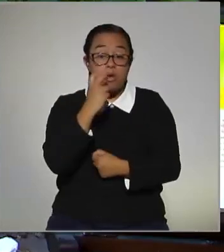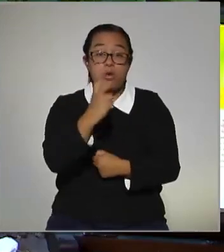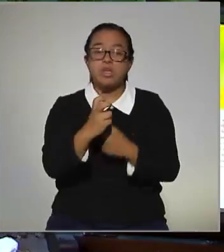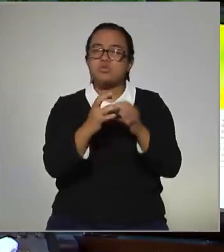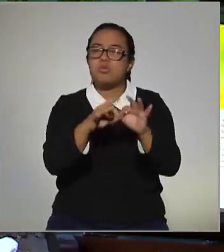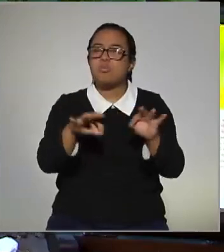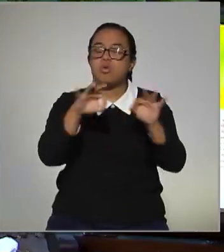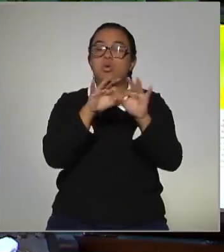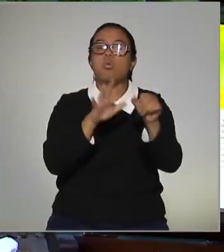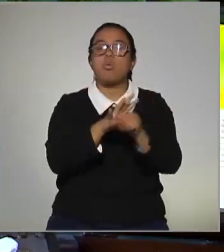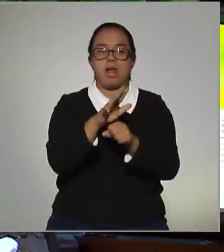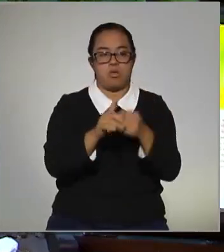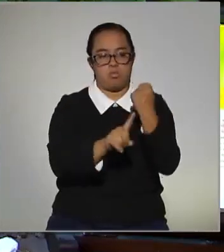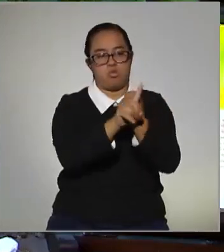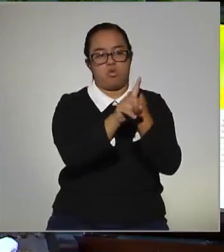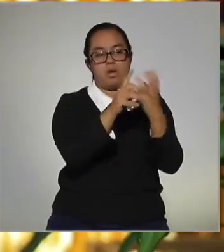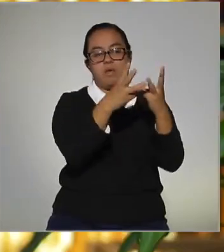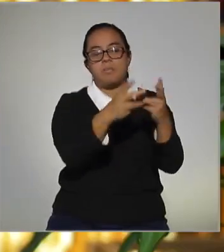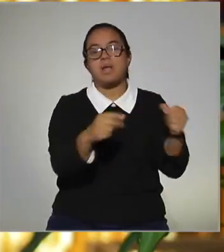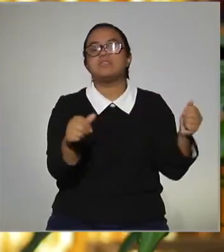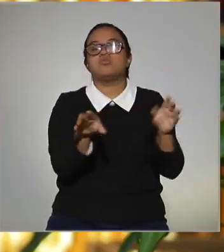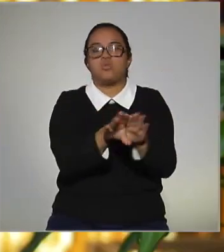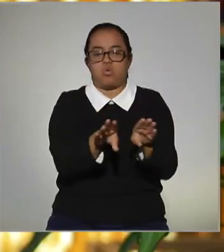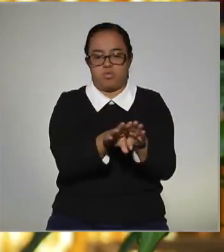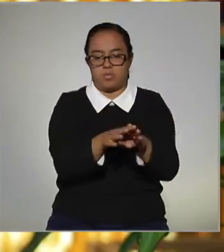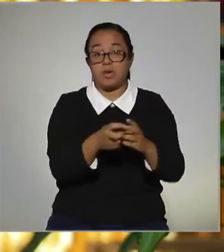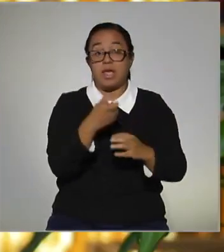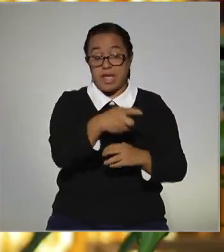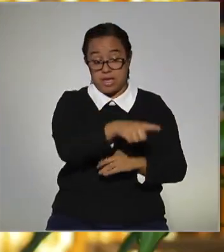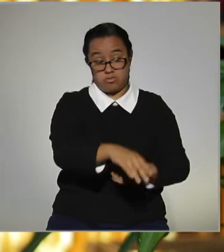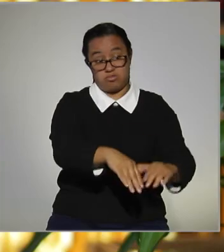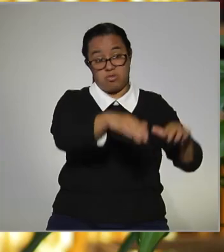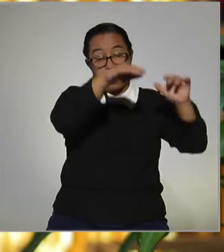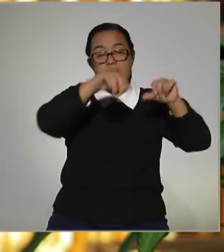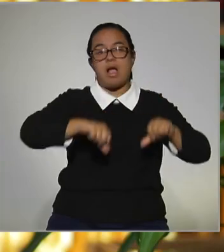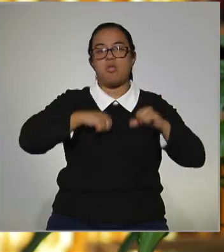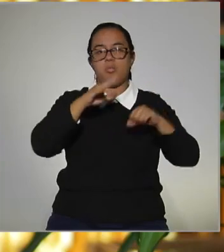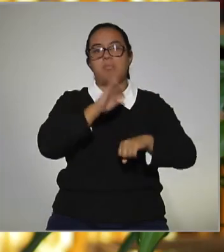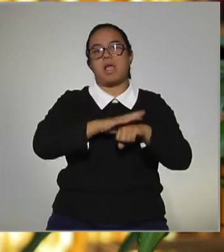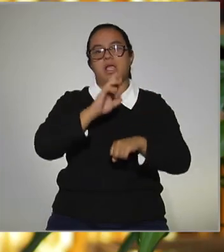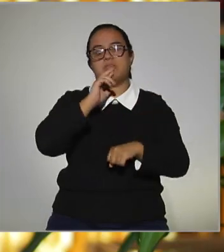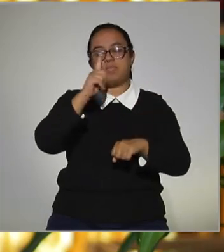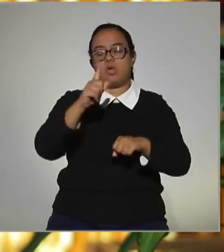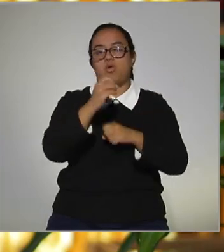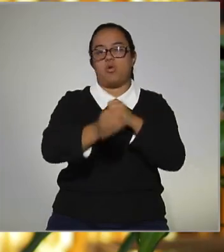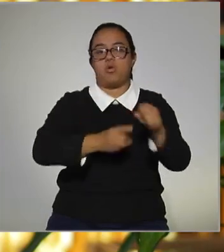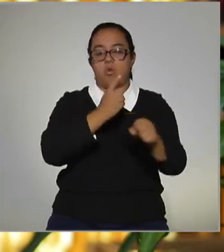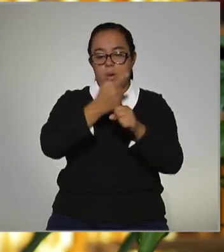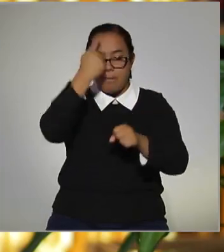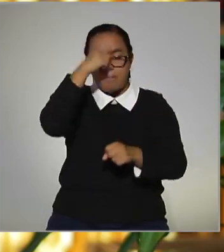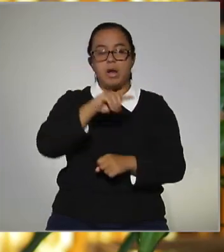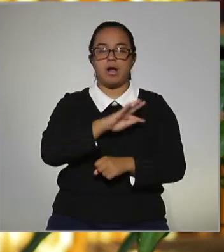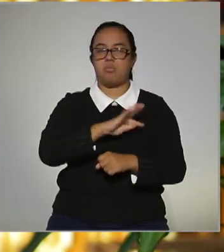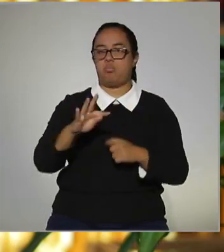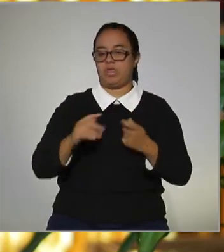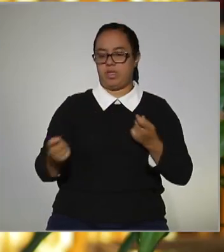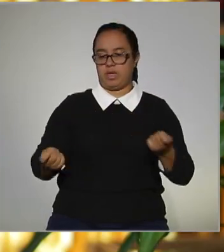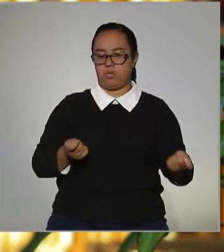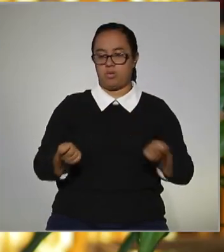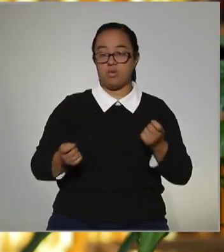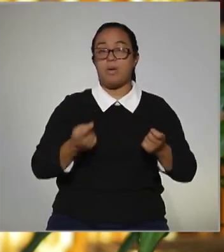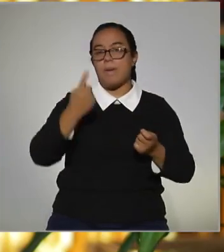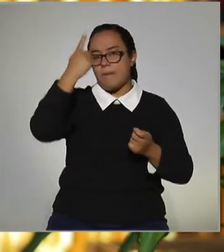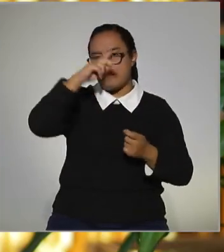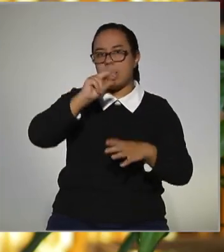los adolescentes, las adolescentes van a tener mejor oportunidad para gestionar y no aprender a ir